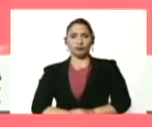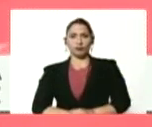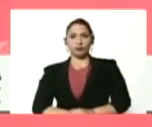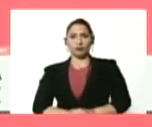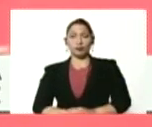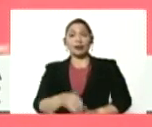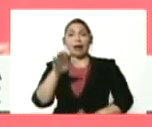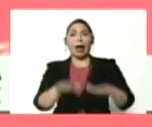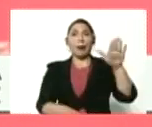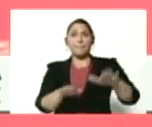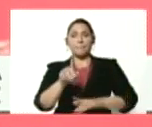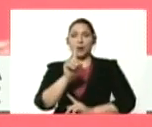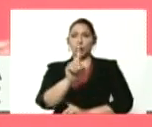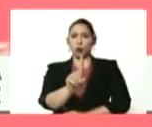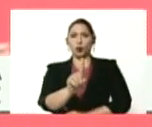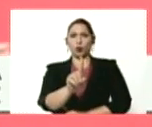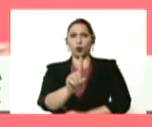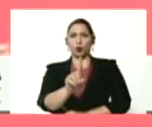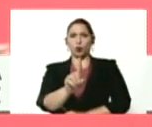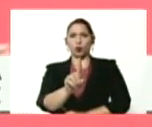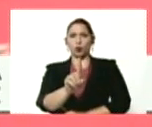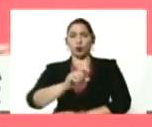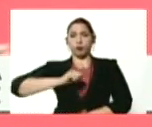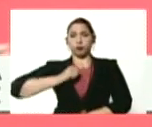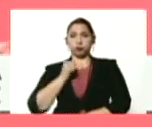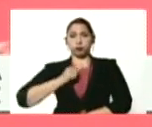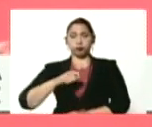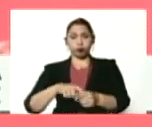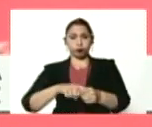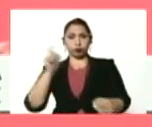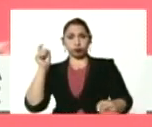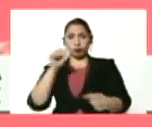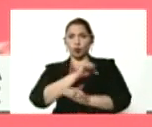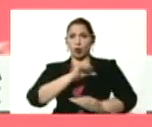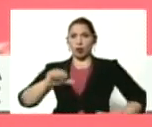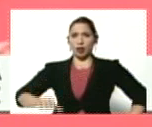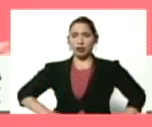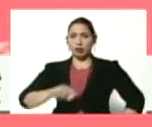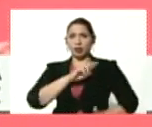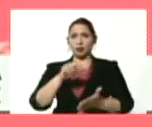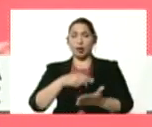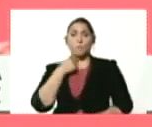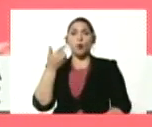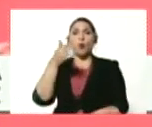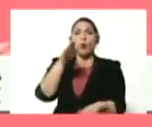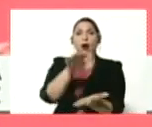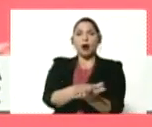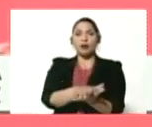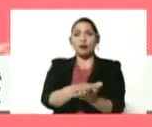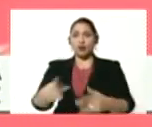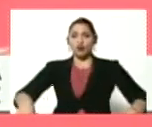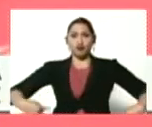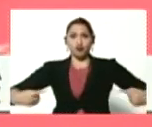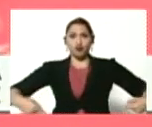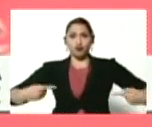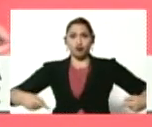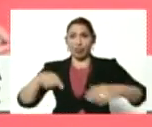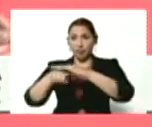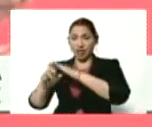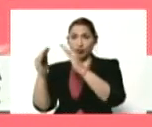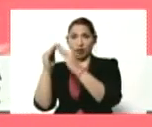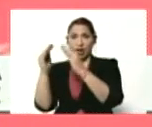al menos un oficial desertor del ejército venezolano fue asesinado por Doble Rueda en su finca, puesto que